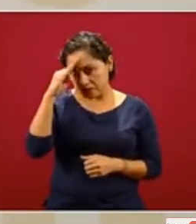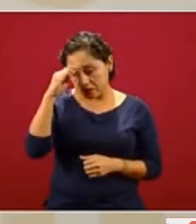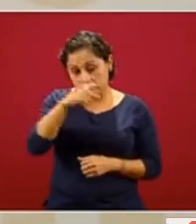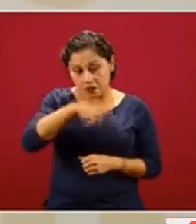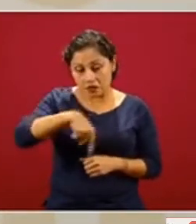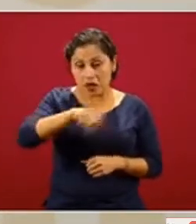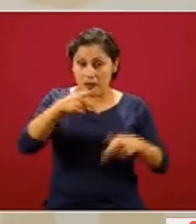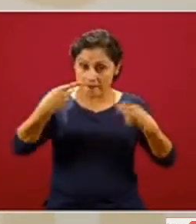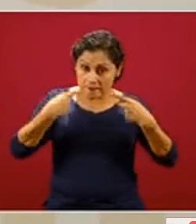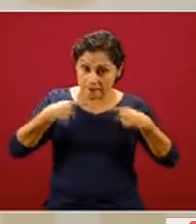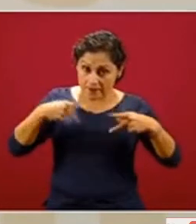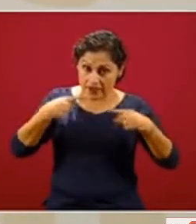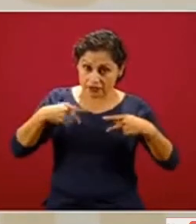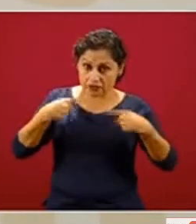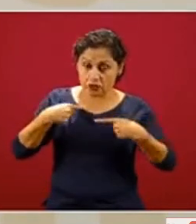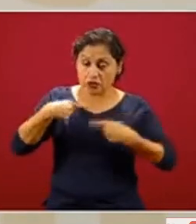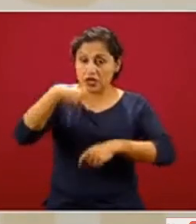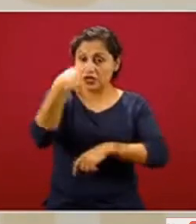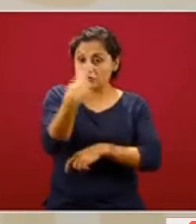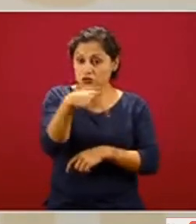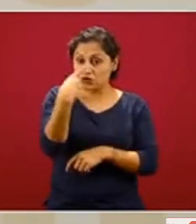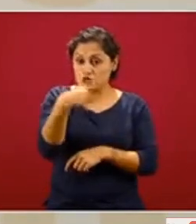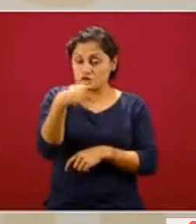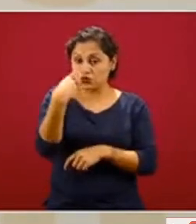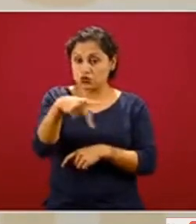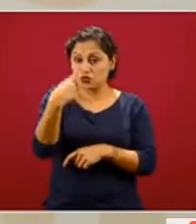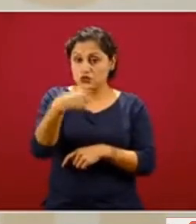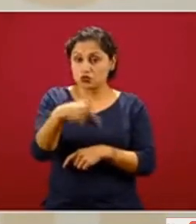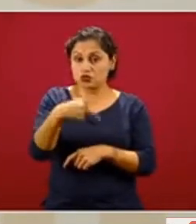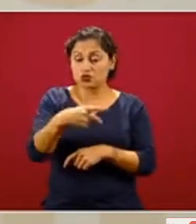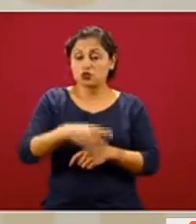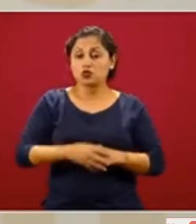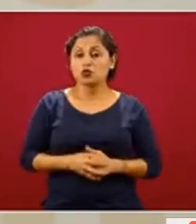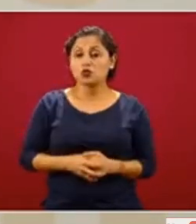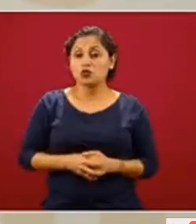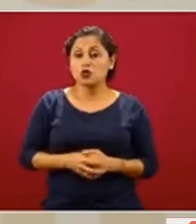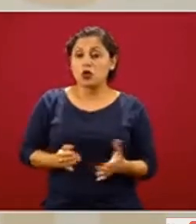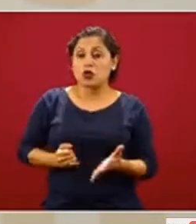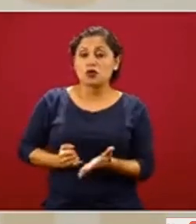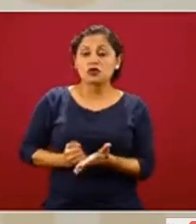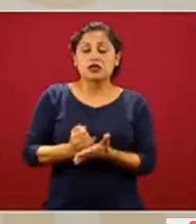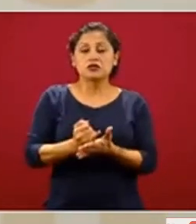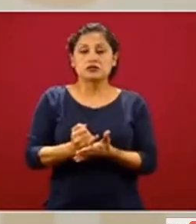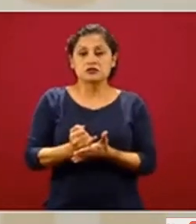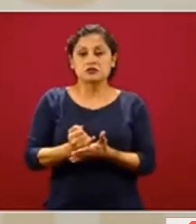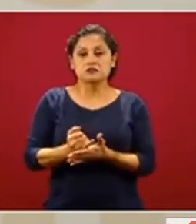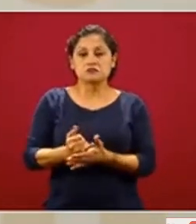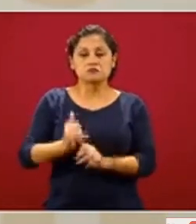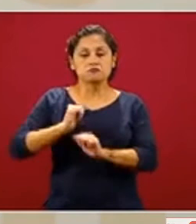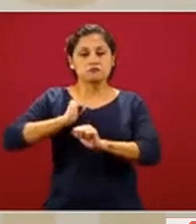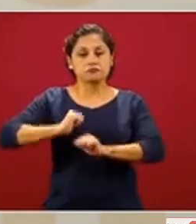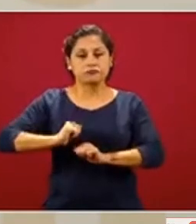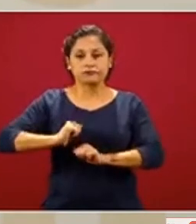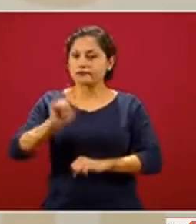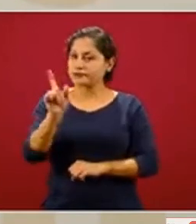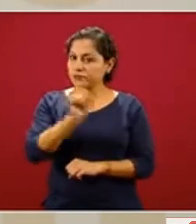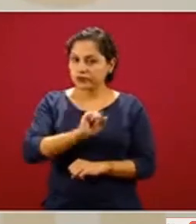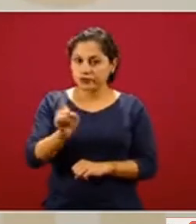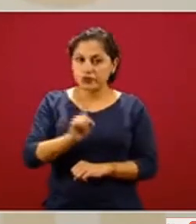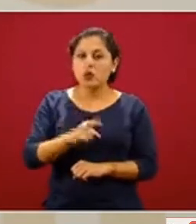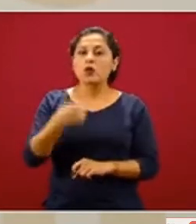quienes fueran sujetos del acto de autoridad, que las disposiciones de